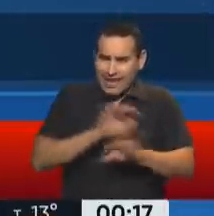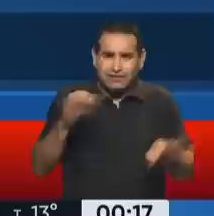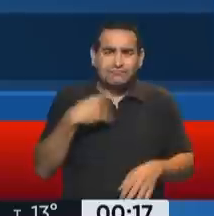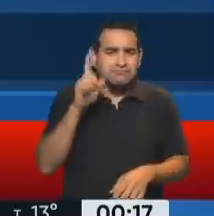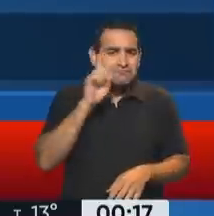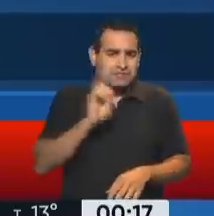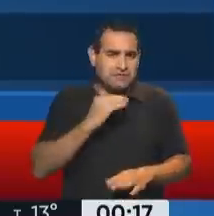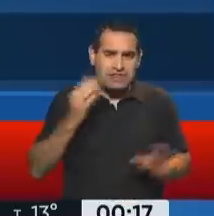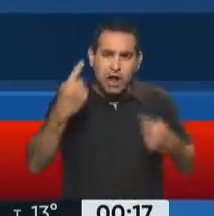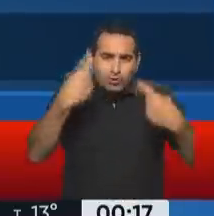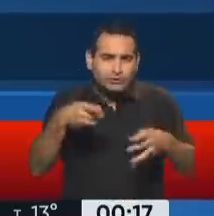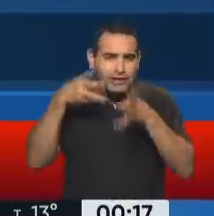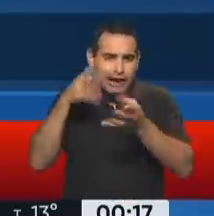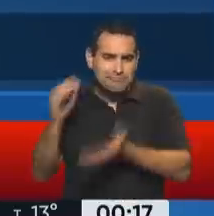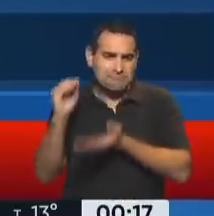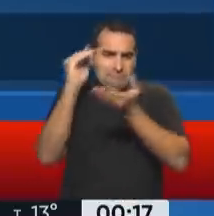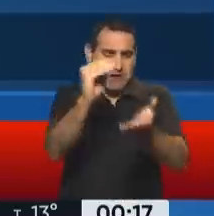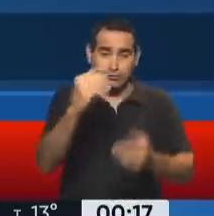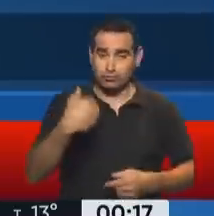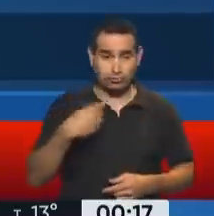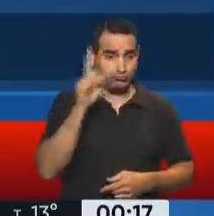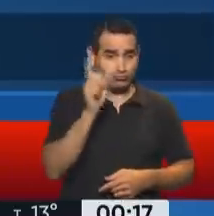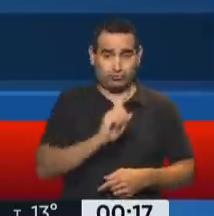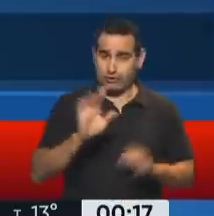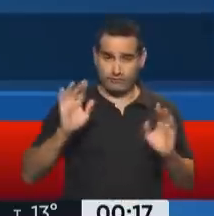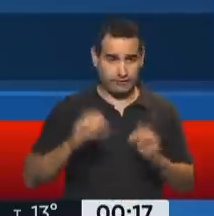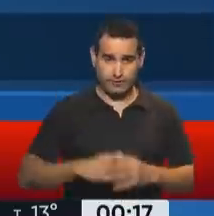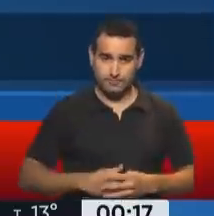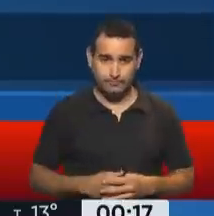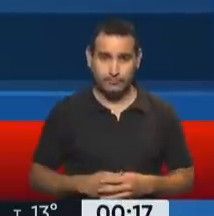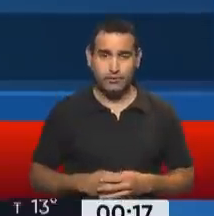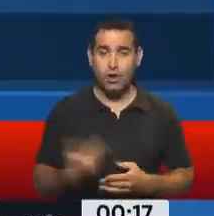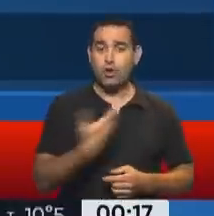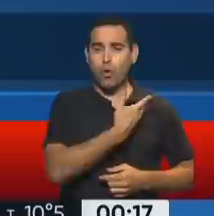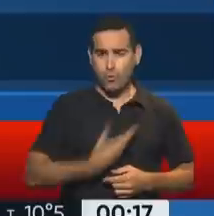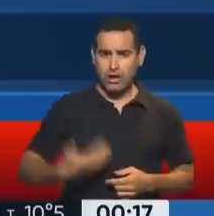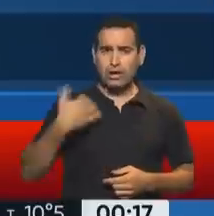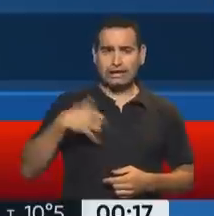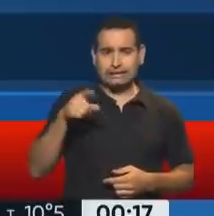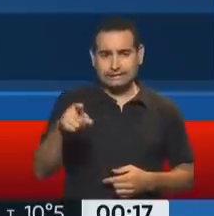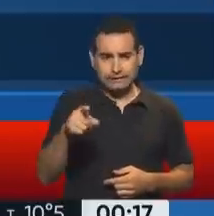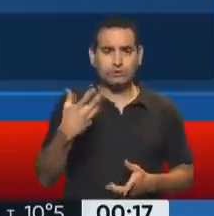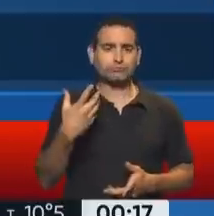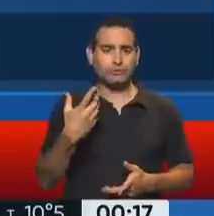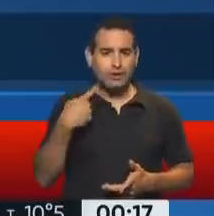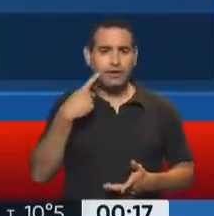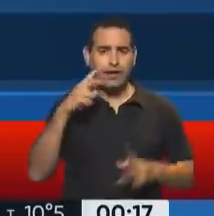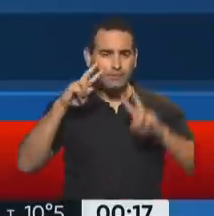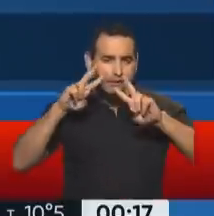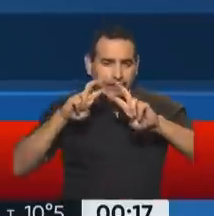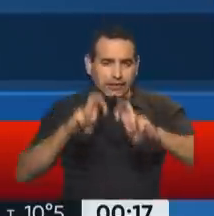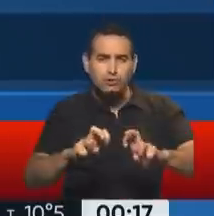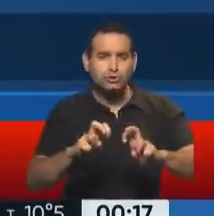tipo de material a mi conocimiento. La posición del gobierno argentino fue seguir los hechos que